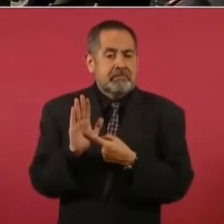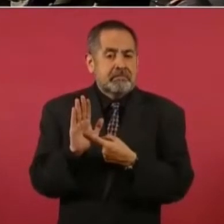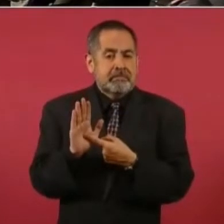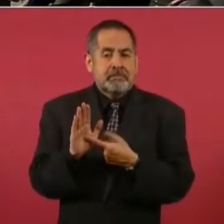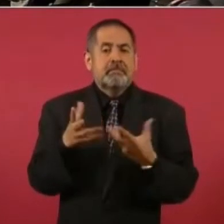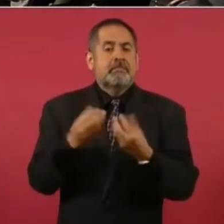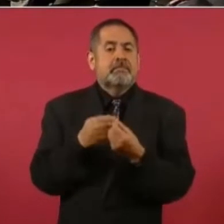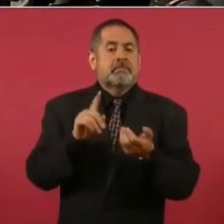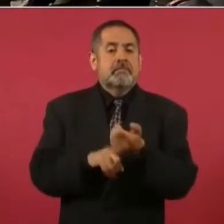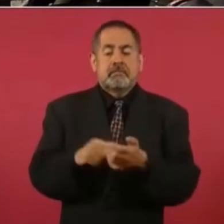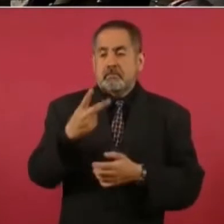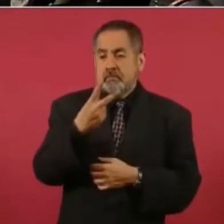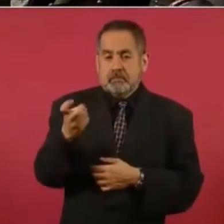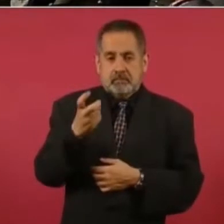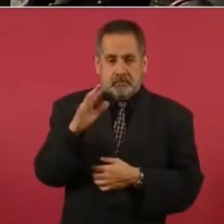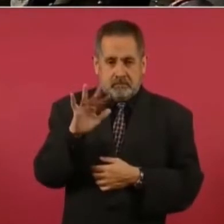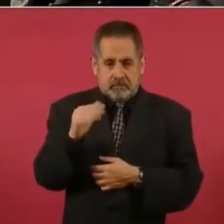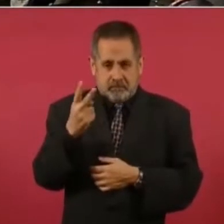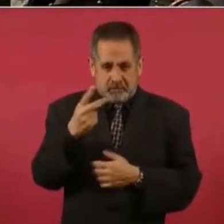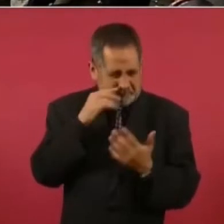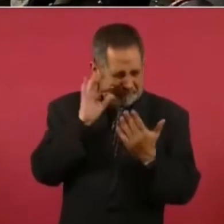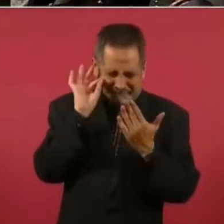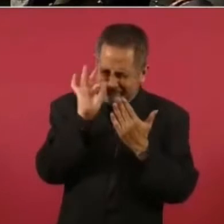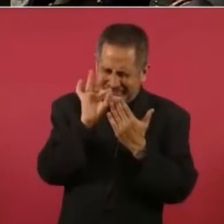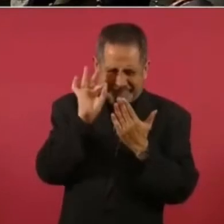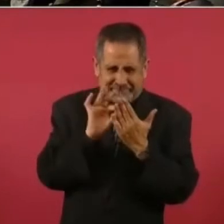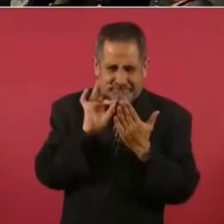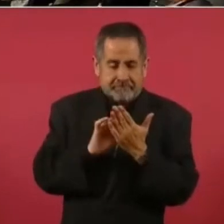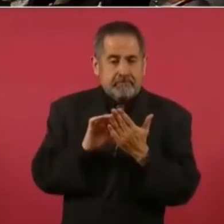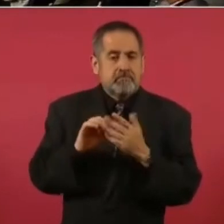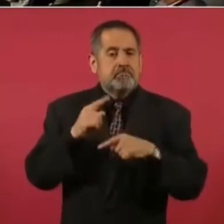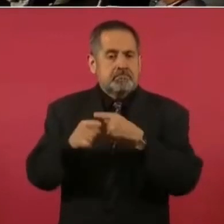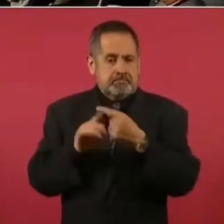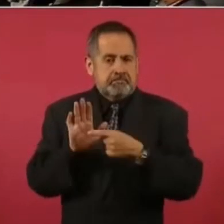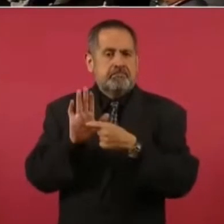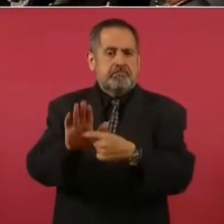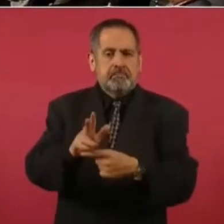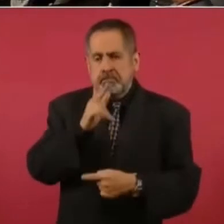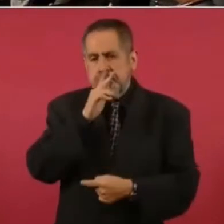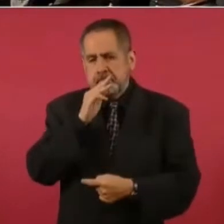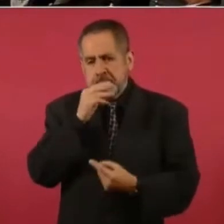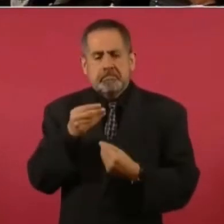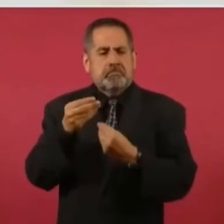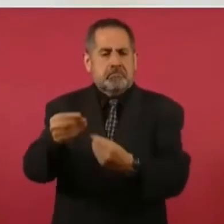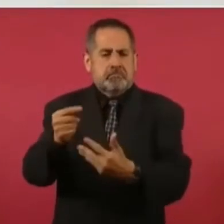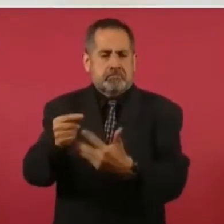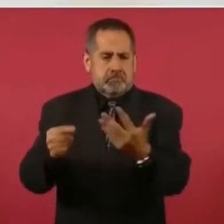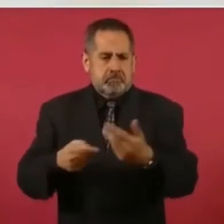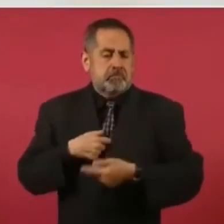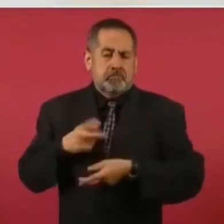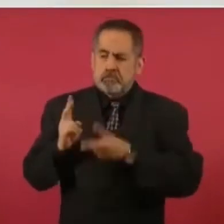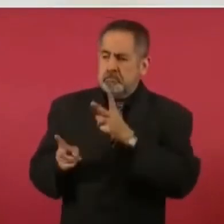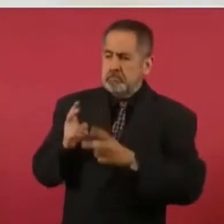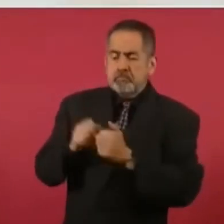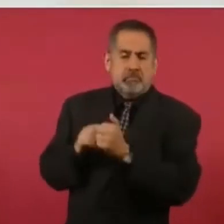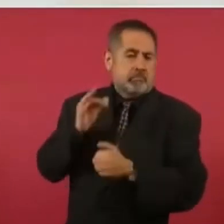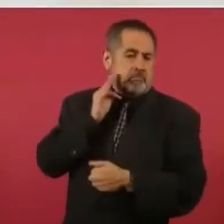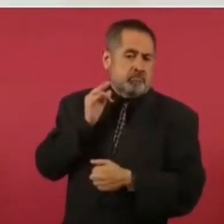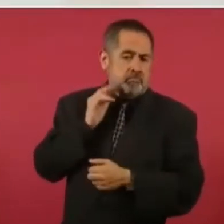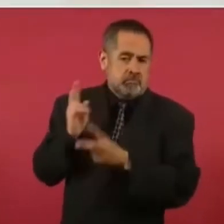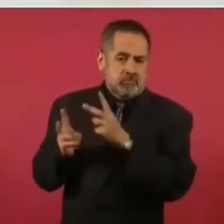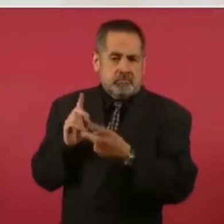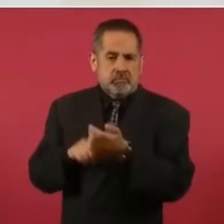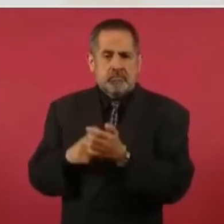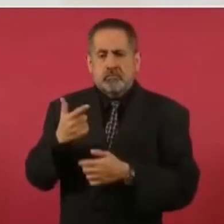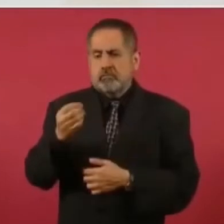154 de manera puntual. Lo presentaremos a los papás lo he conversado con el fiscal